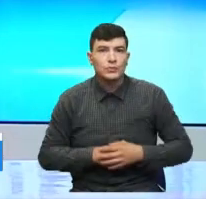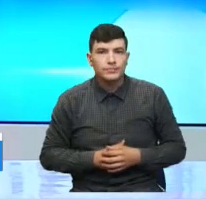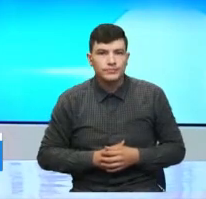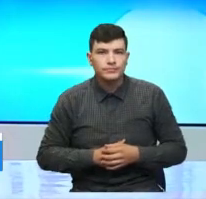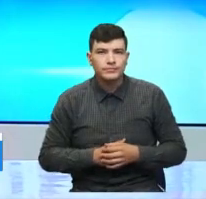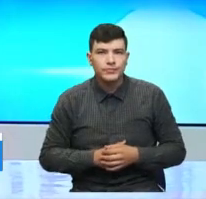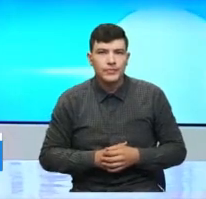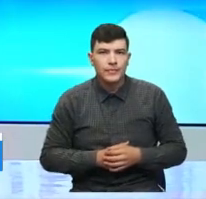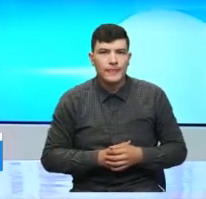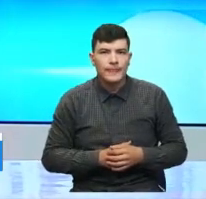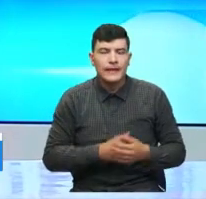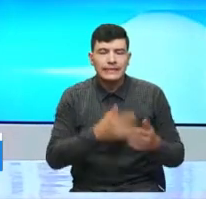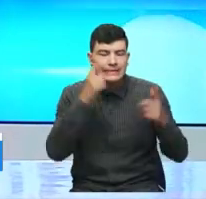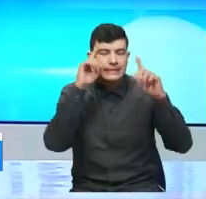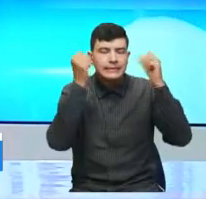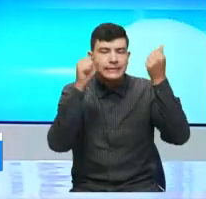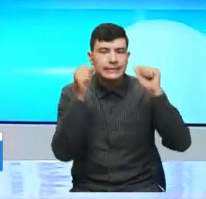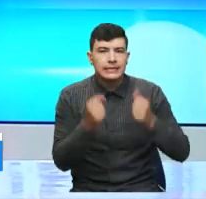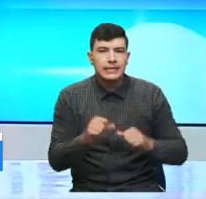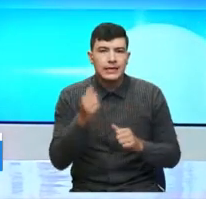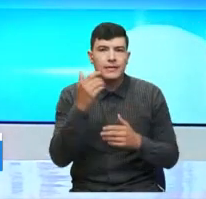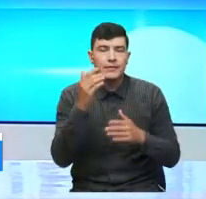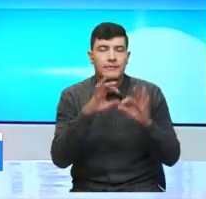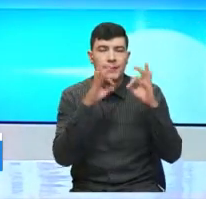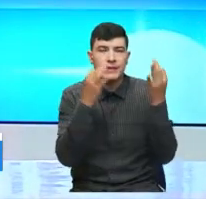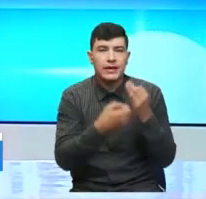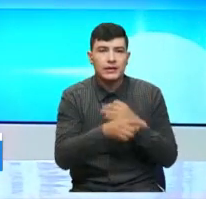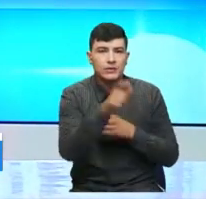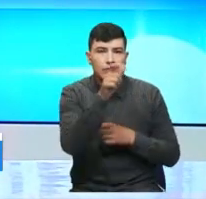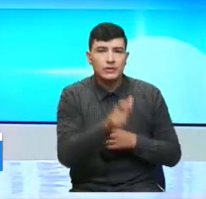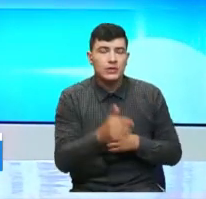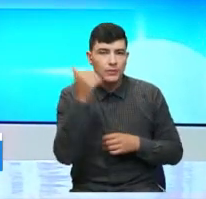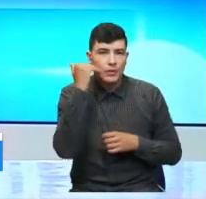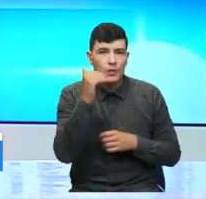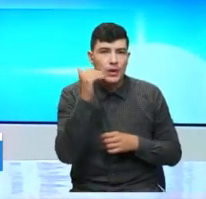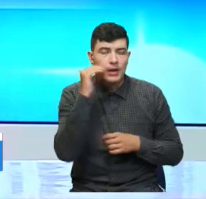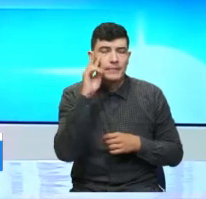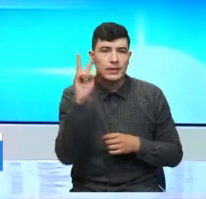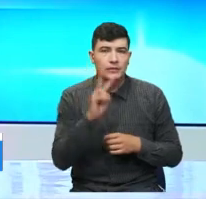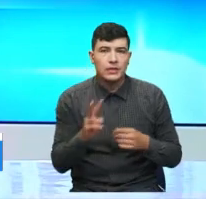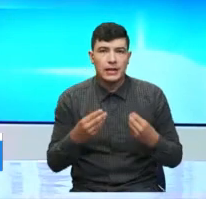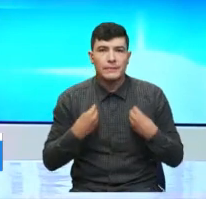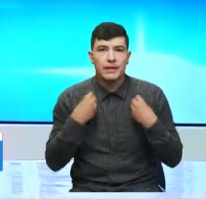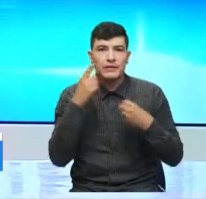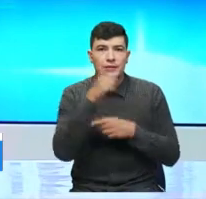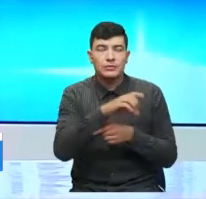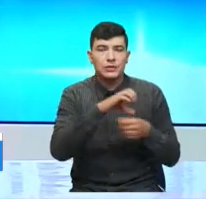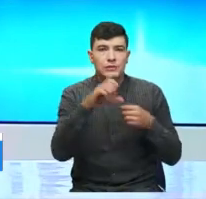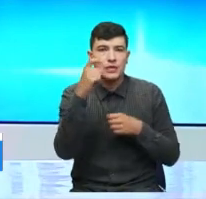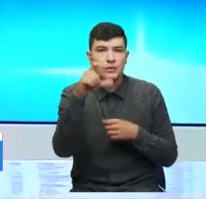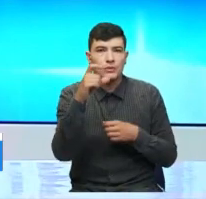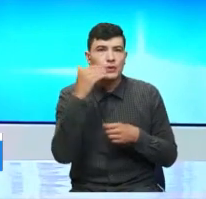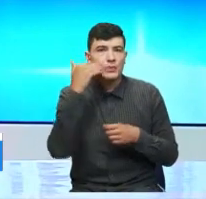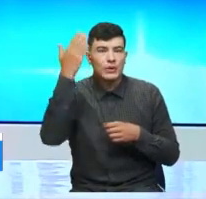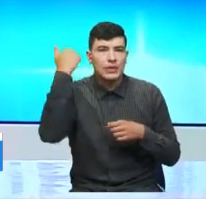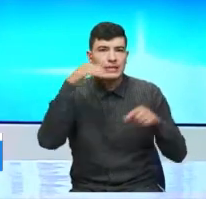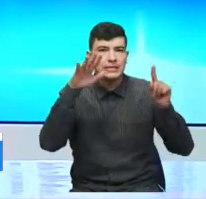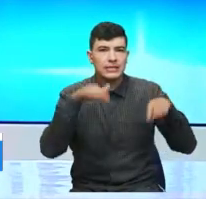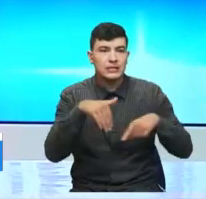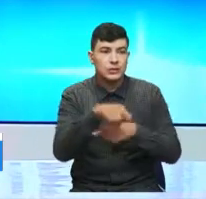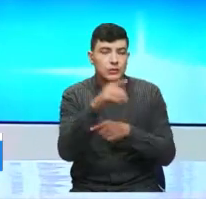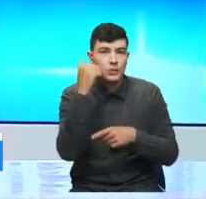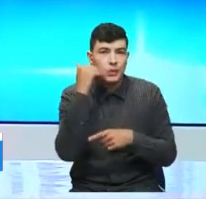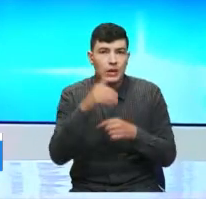Y desesperados se encuentran los familiares de una mujer venezolana de 64 años de edad, residente en la ciudad de Cúcuta desde hace 6 meses. Esta mujer se